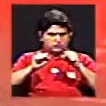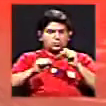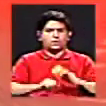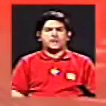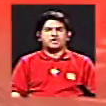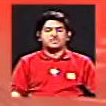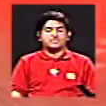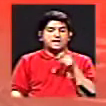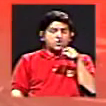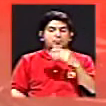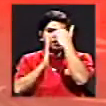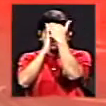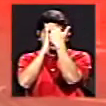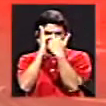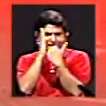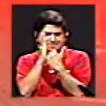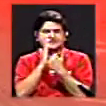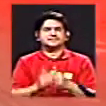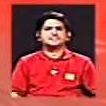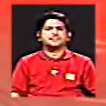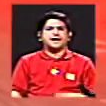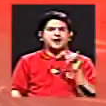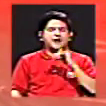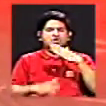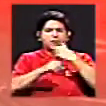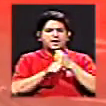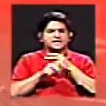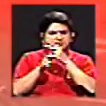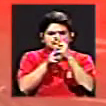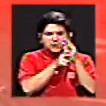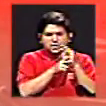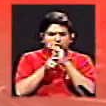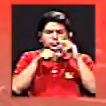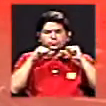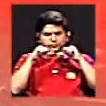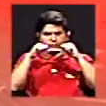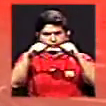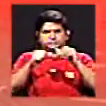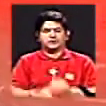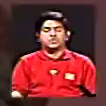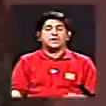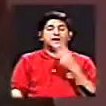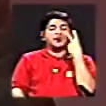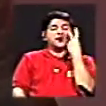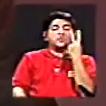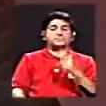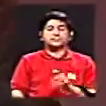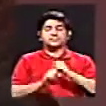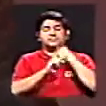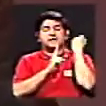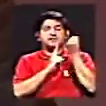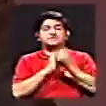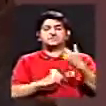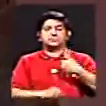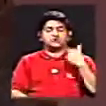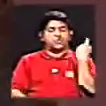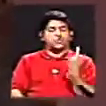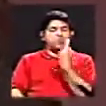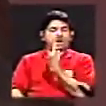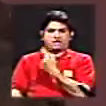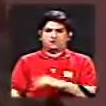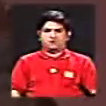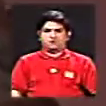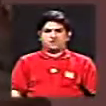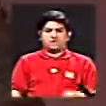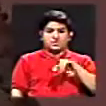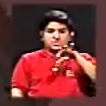con base en ese inventario, realiza entonces monitoreos de manera periódica para ver cuál es el estado en que se encuentran cada uno de esos elementos,